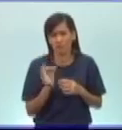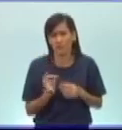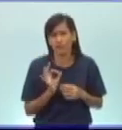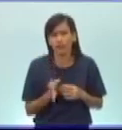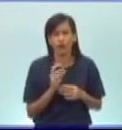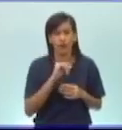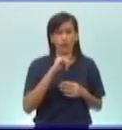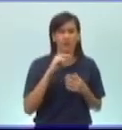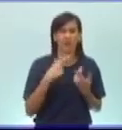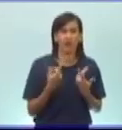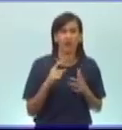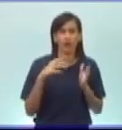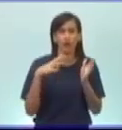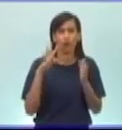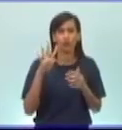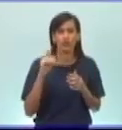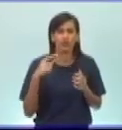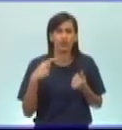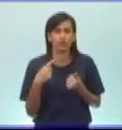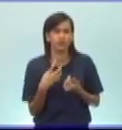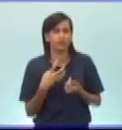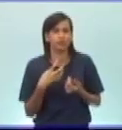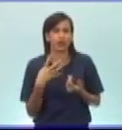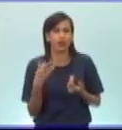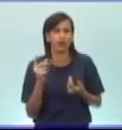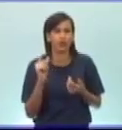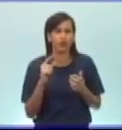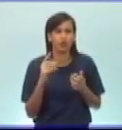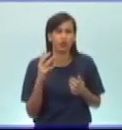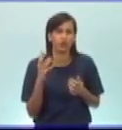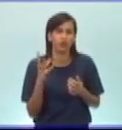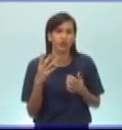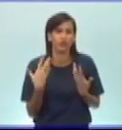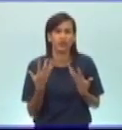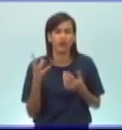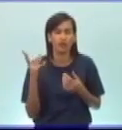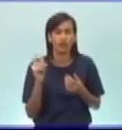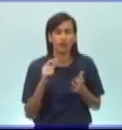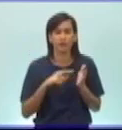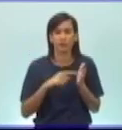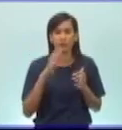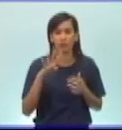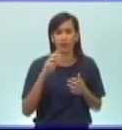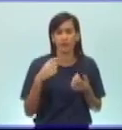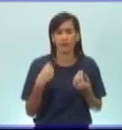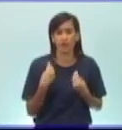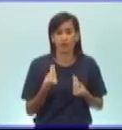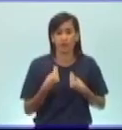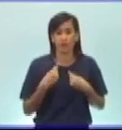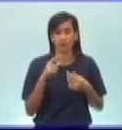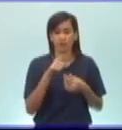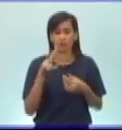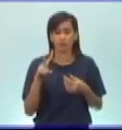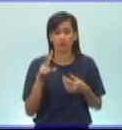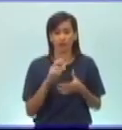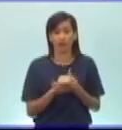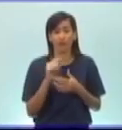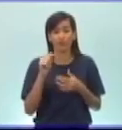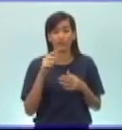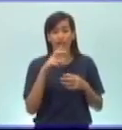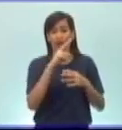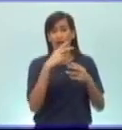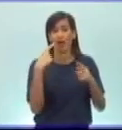lo tanto, el numerador también lo multiplico por 3 y obtengo acá el número 9. Adiciono estos dos números